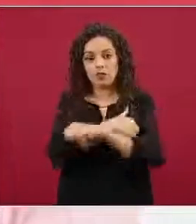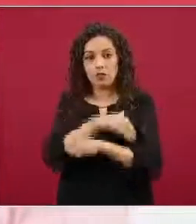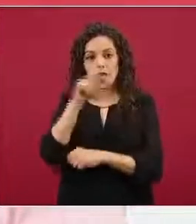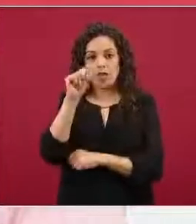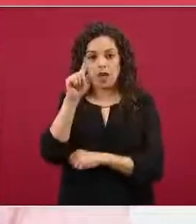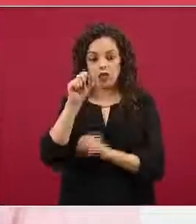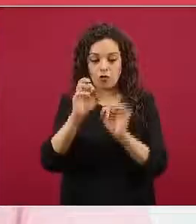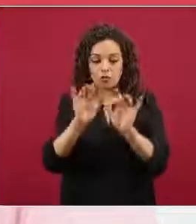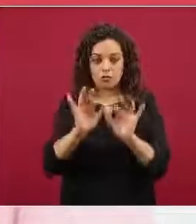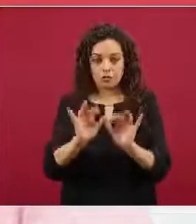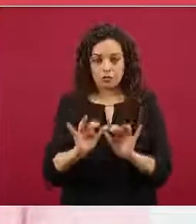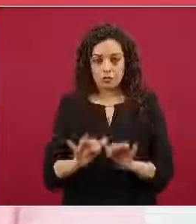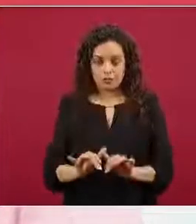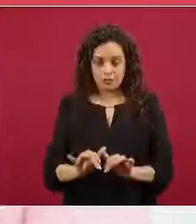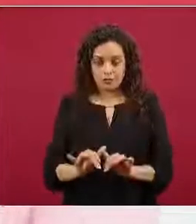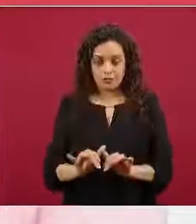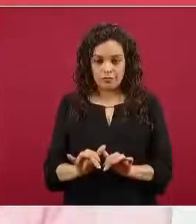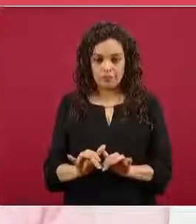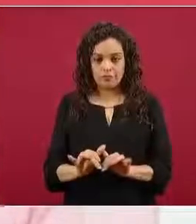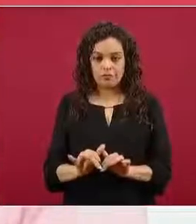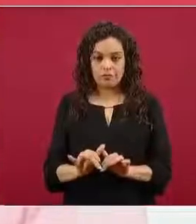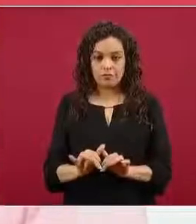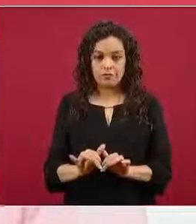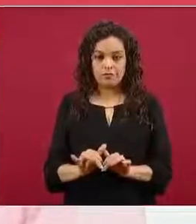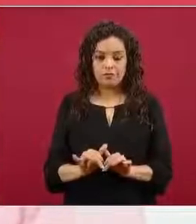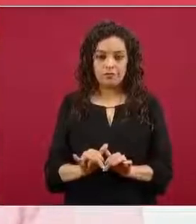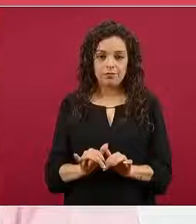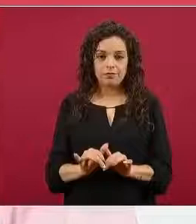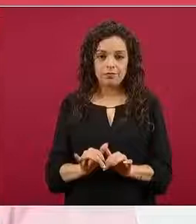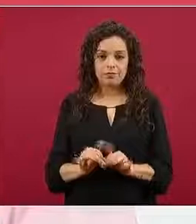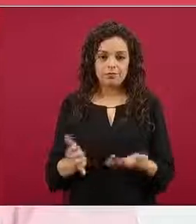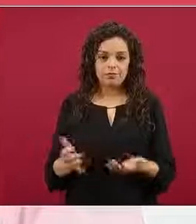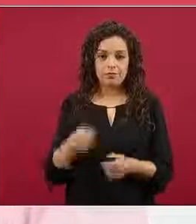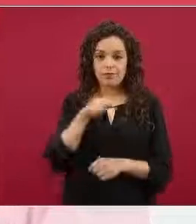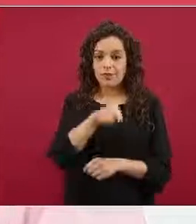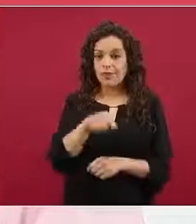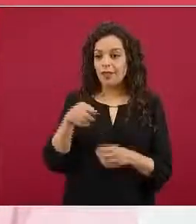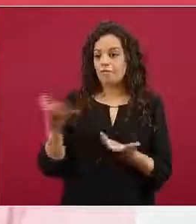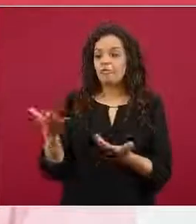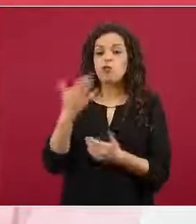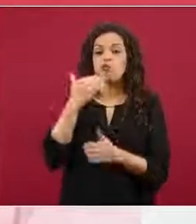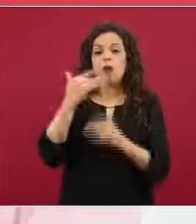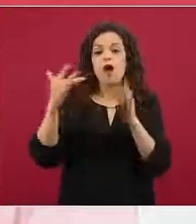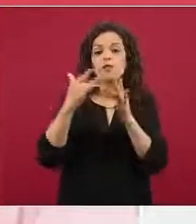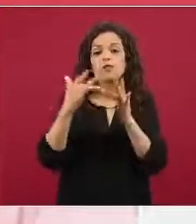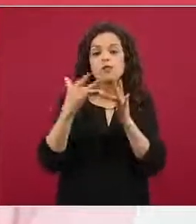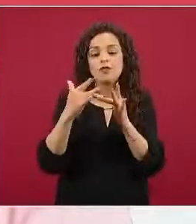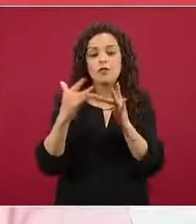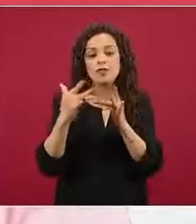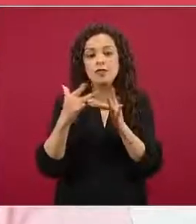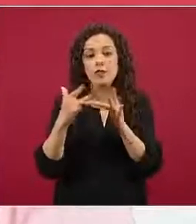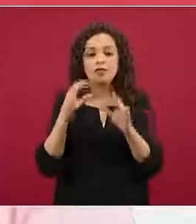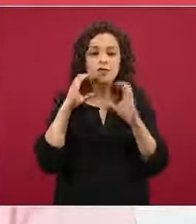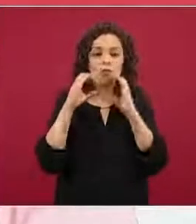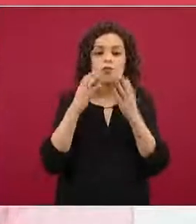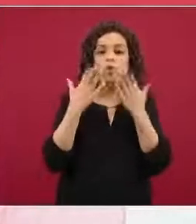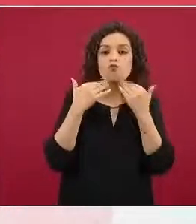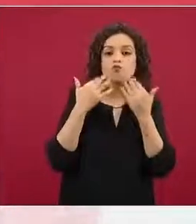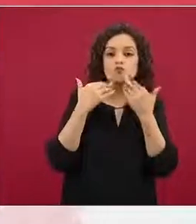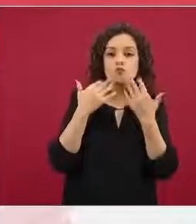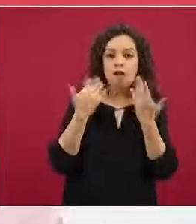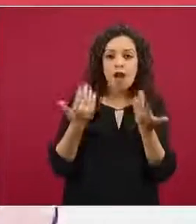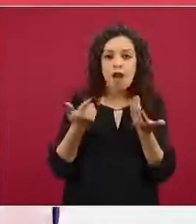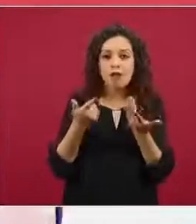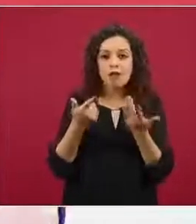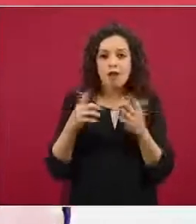datos, como coloquialmente se dice, se caiga, o sea, que no haya comunicación y que entonces no